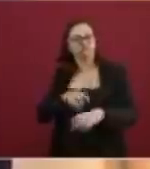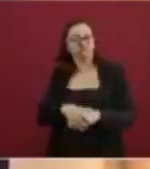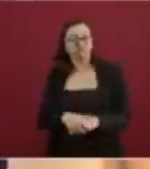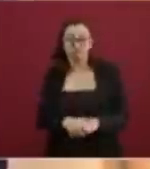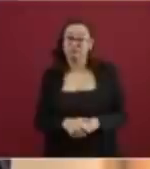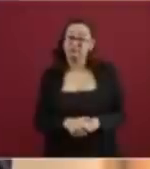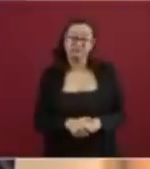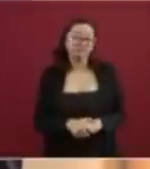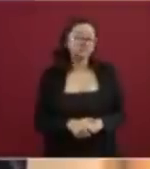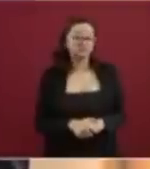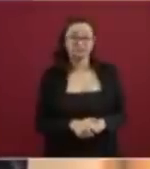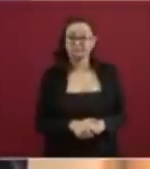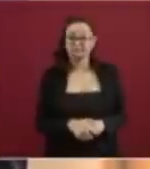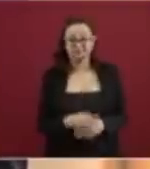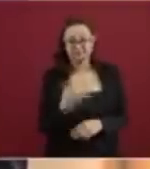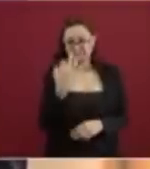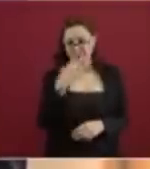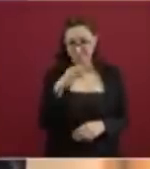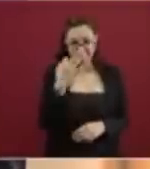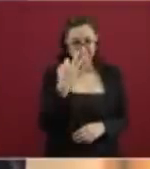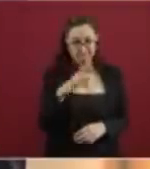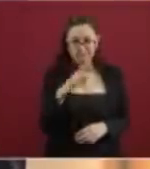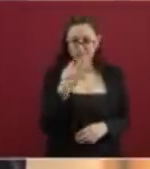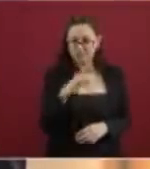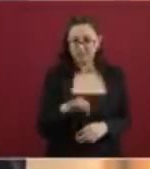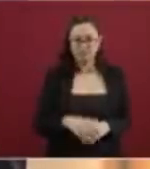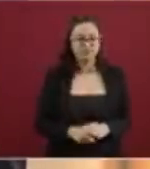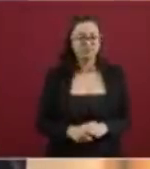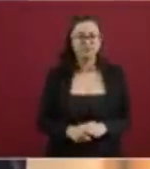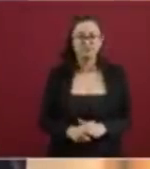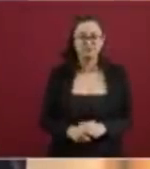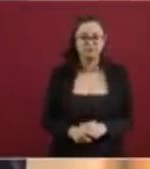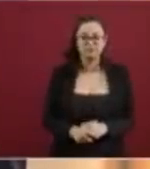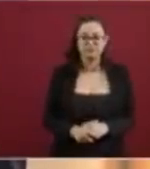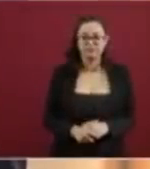Cosas ofensivas. ¿Sí?